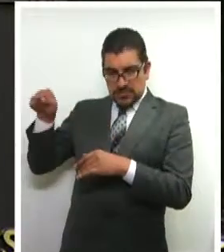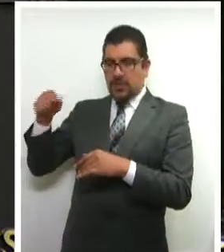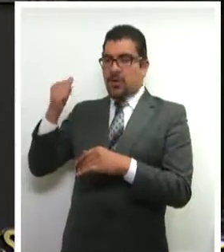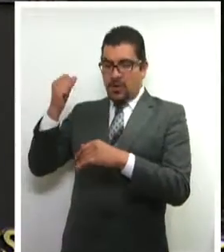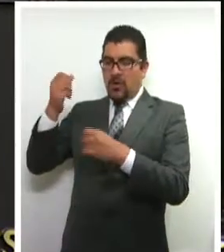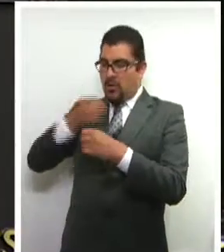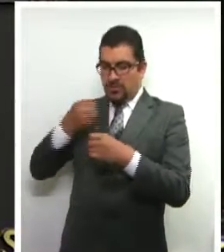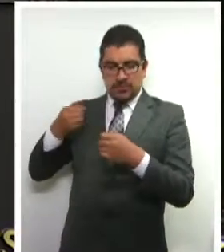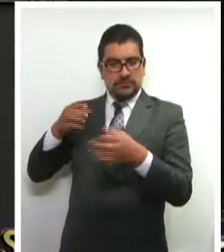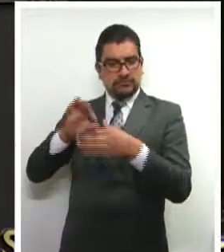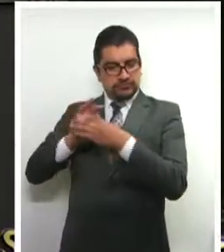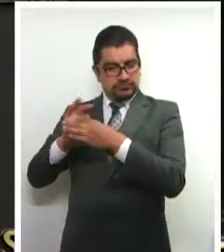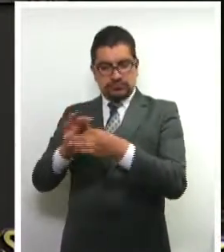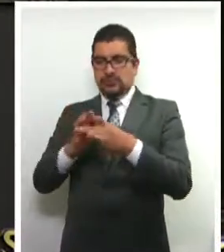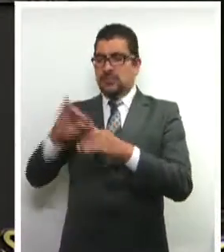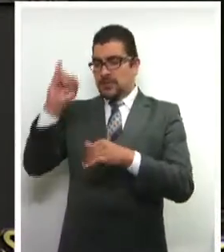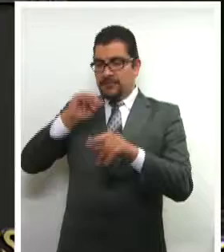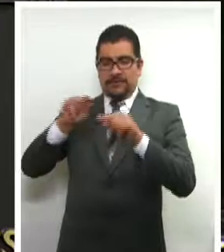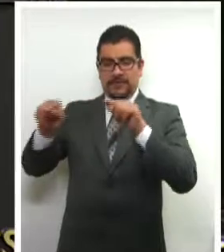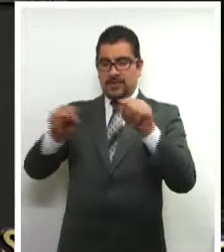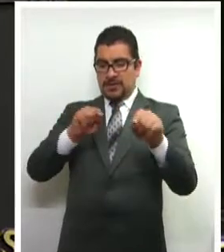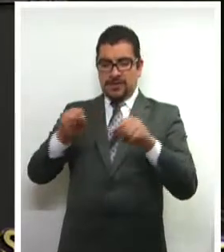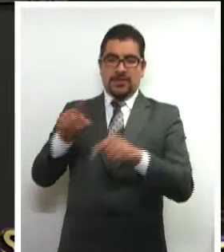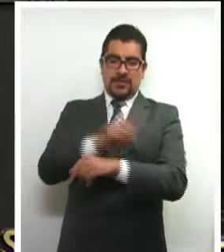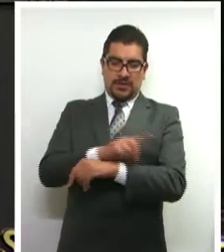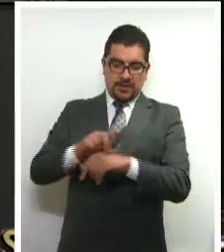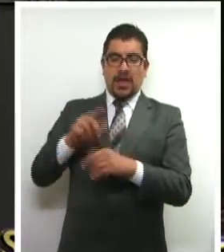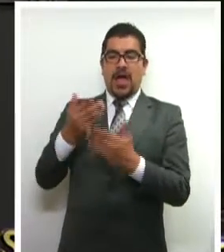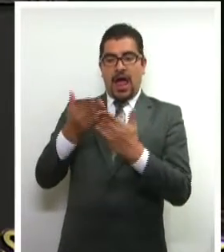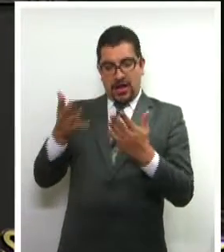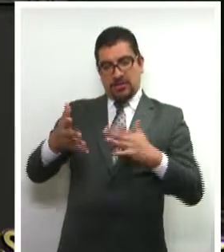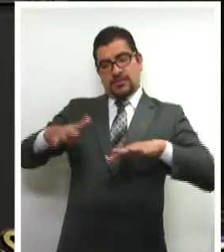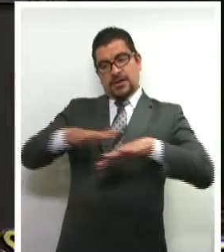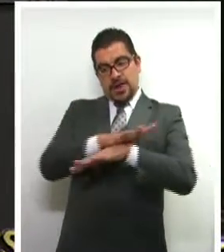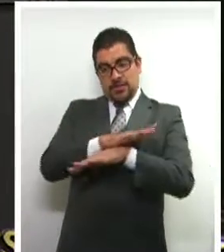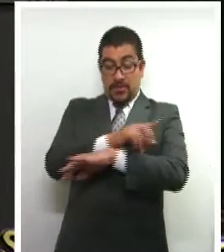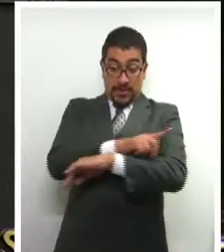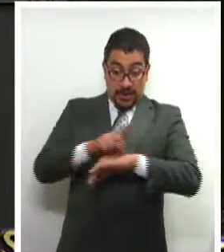tener coordinación con las jefaturas delegacionales que hoy serán las alcaldías.